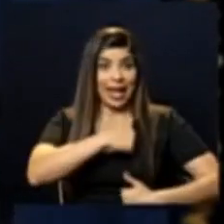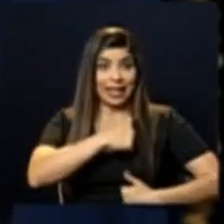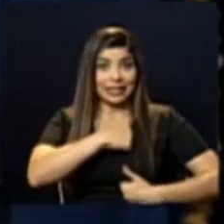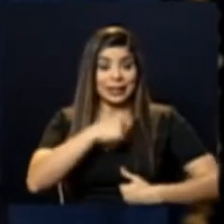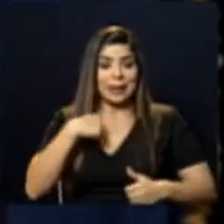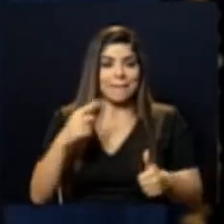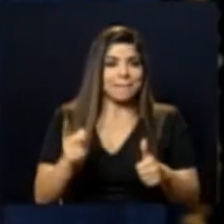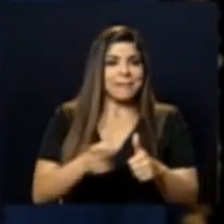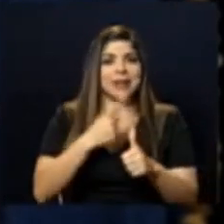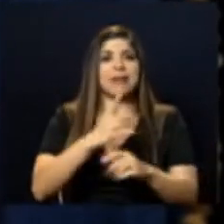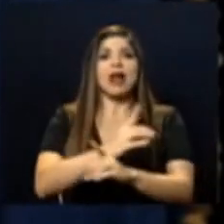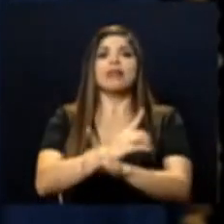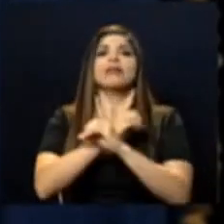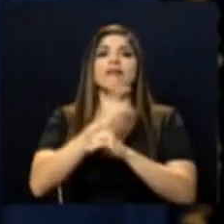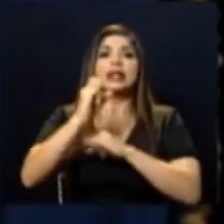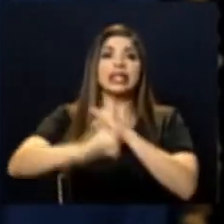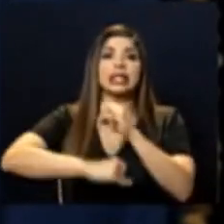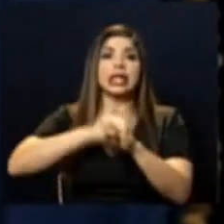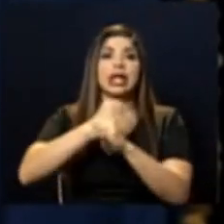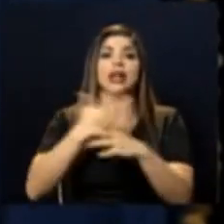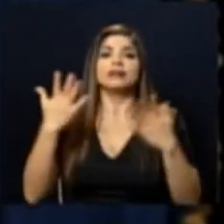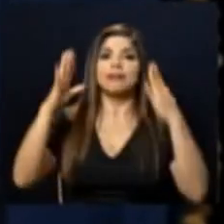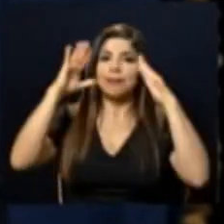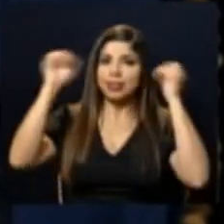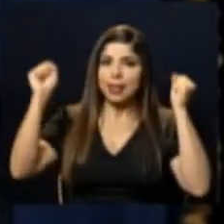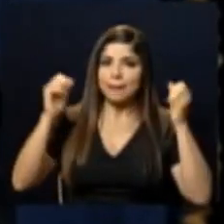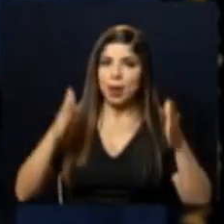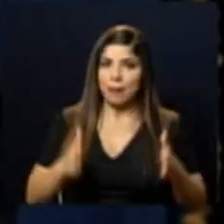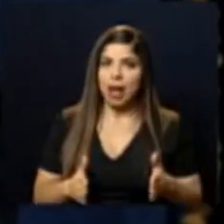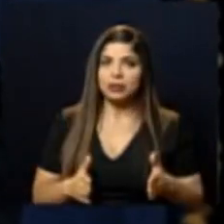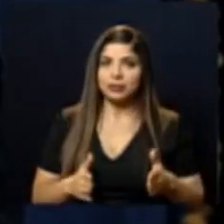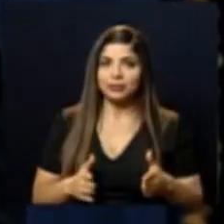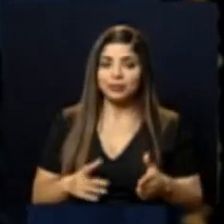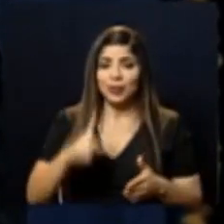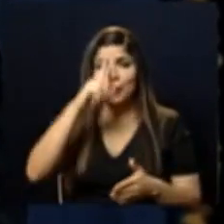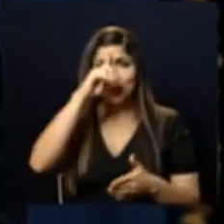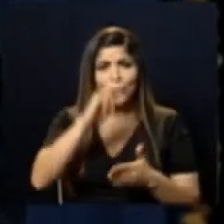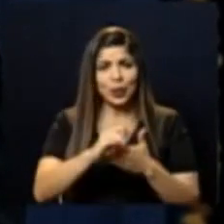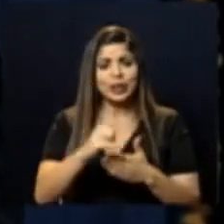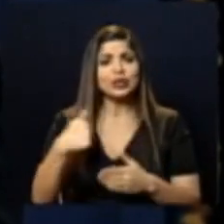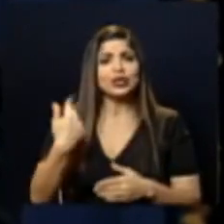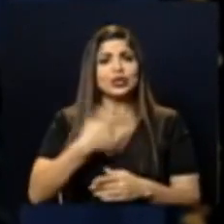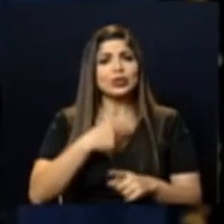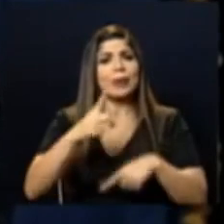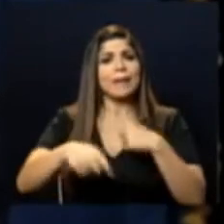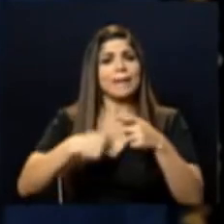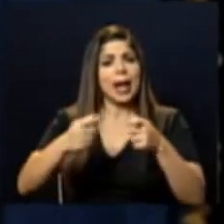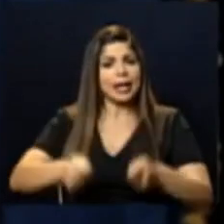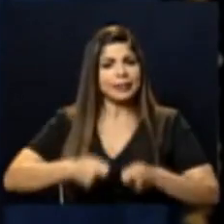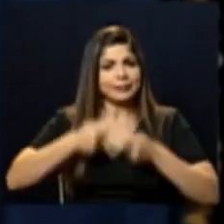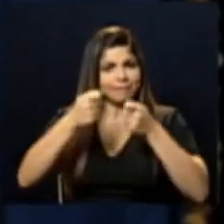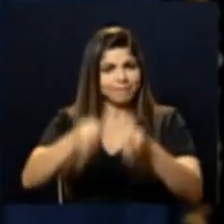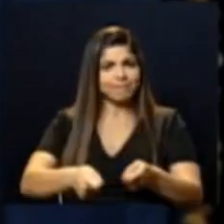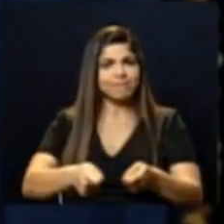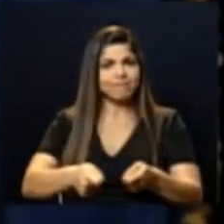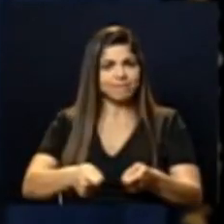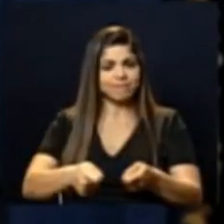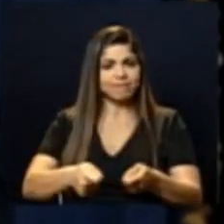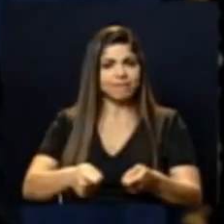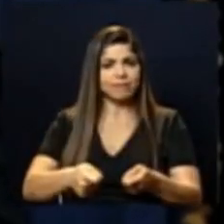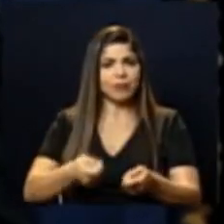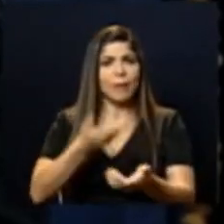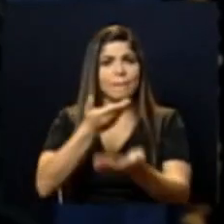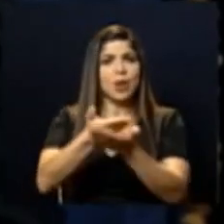primera línea de defensa internacional es la diplomacia. Por ello, estaremos presentando